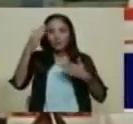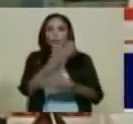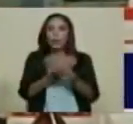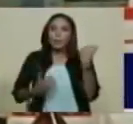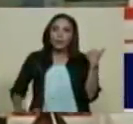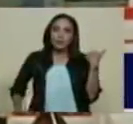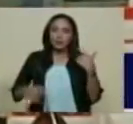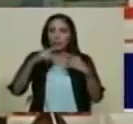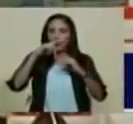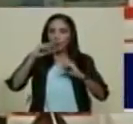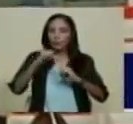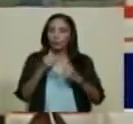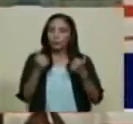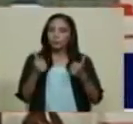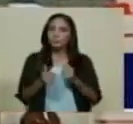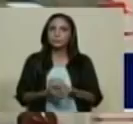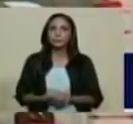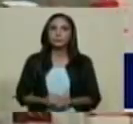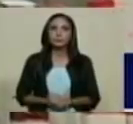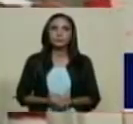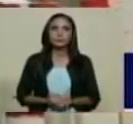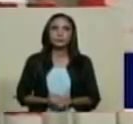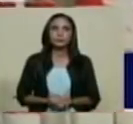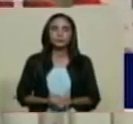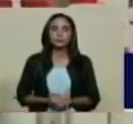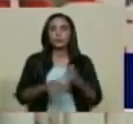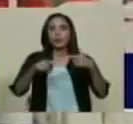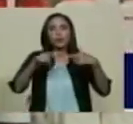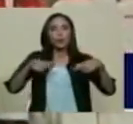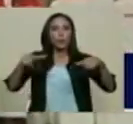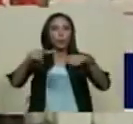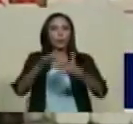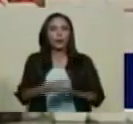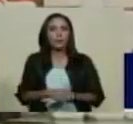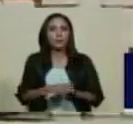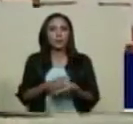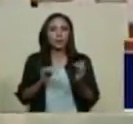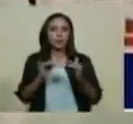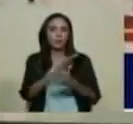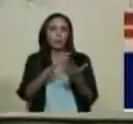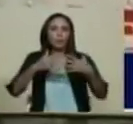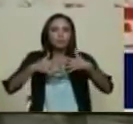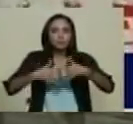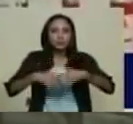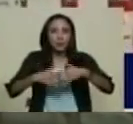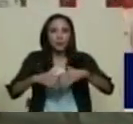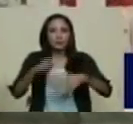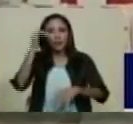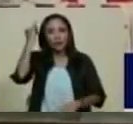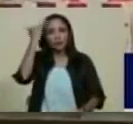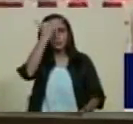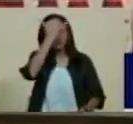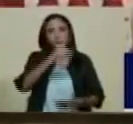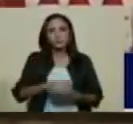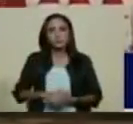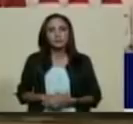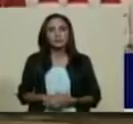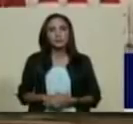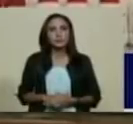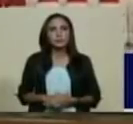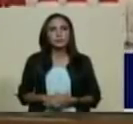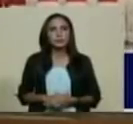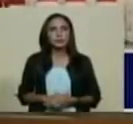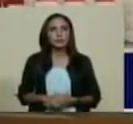momentos nos encontramos en las instalaciones del Centro de Investigación CIEPE, ubicado en San Felipe. Estamos haciendo